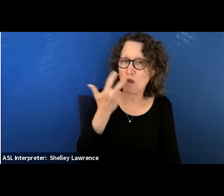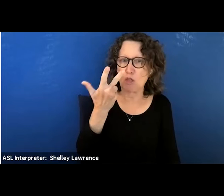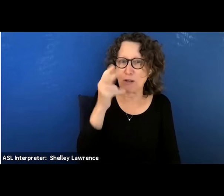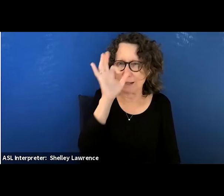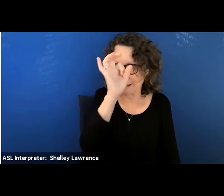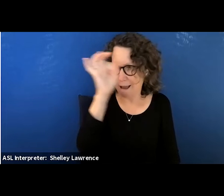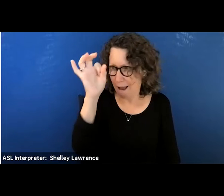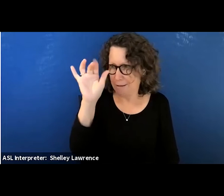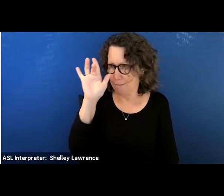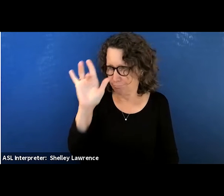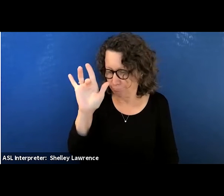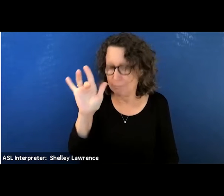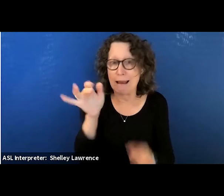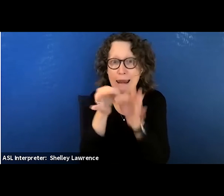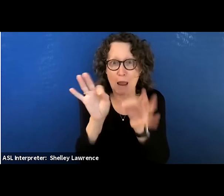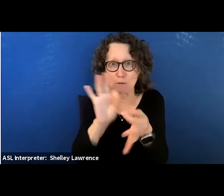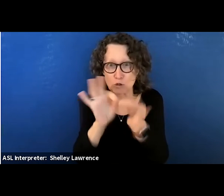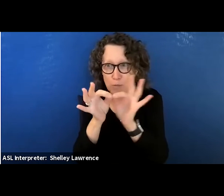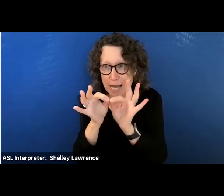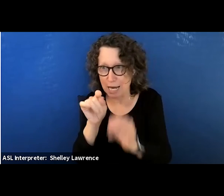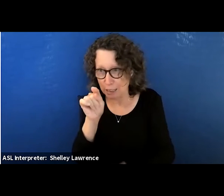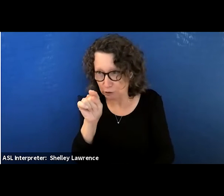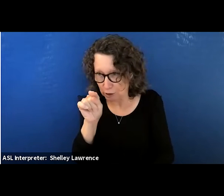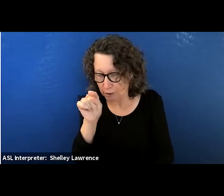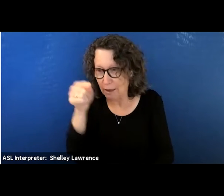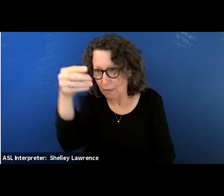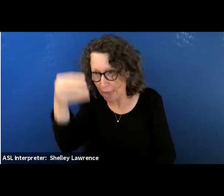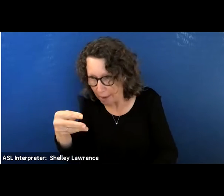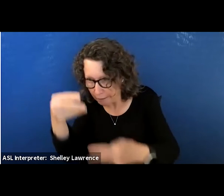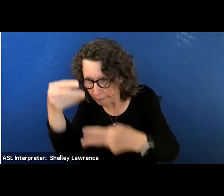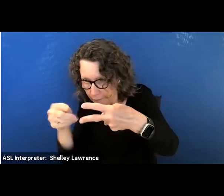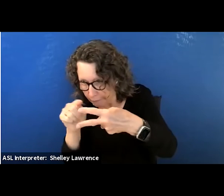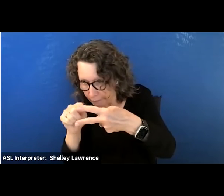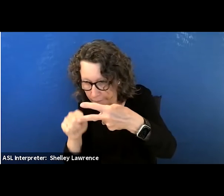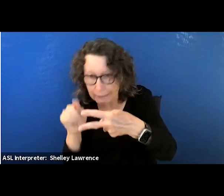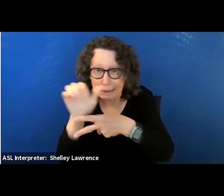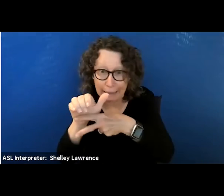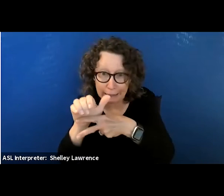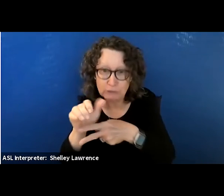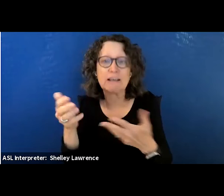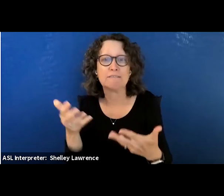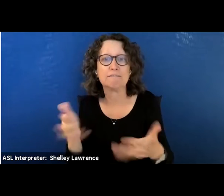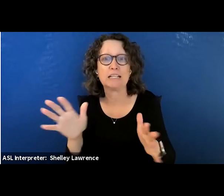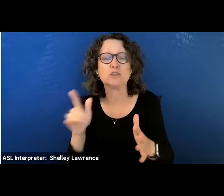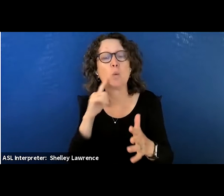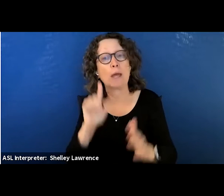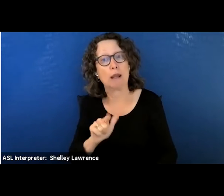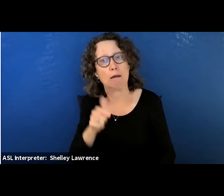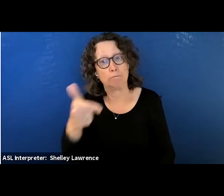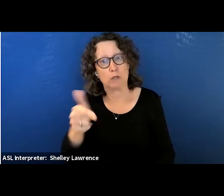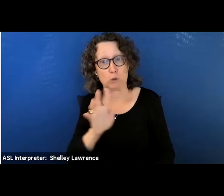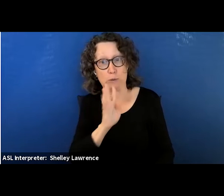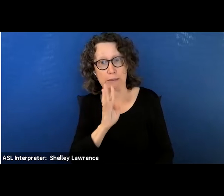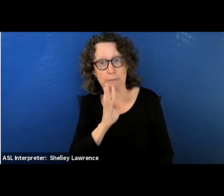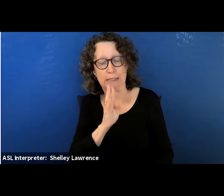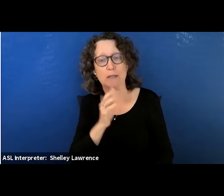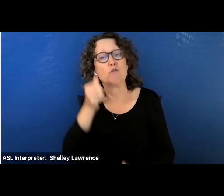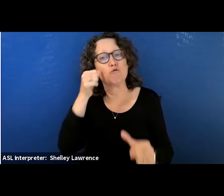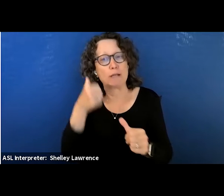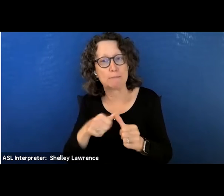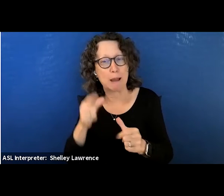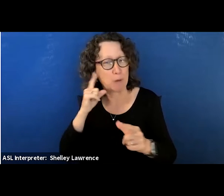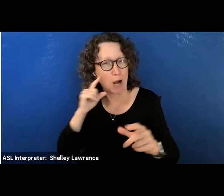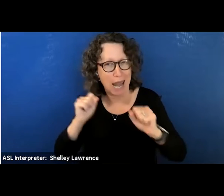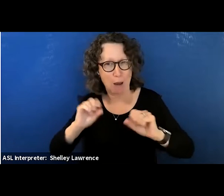o iPad, use el menú de tres puntos y seleccione interpretación de idiomas y después seleccione el idioma de preferencia y haga clic en